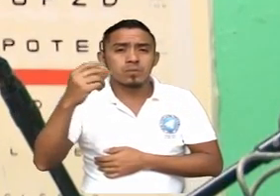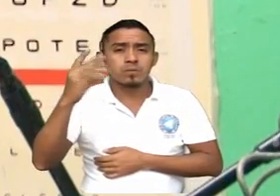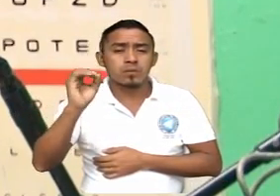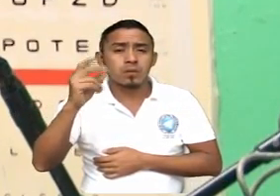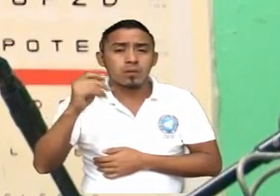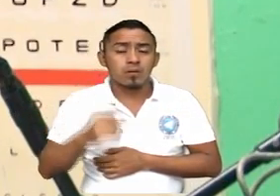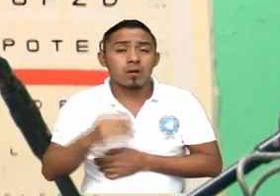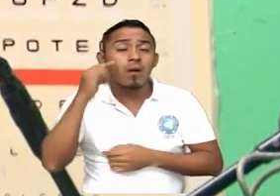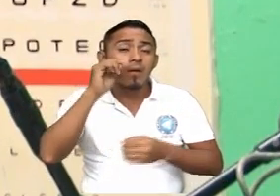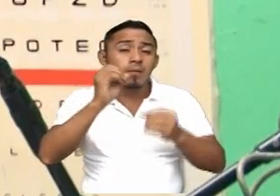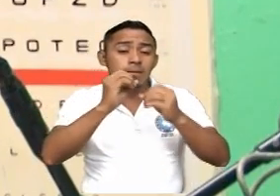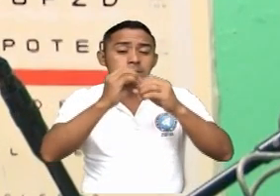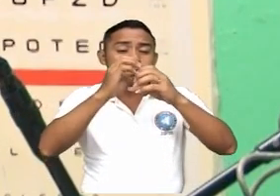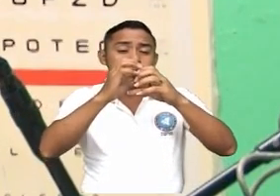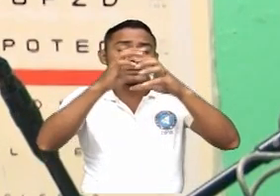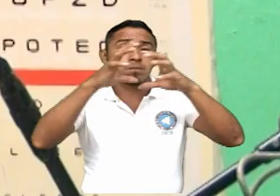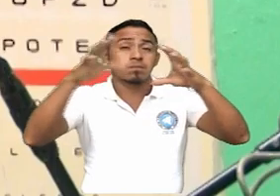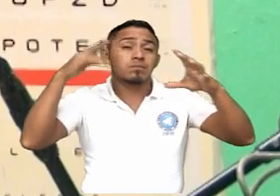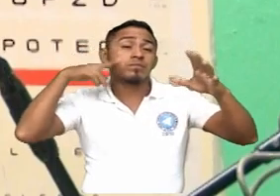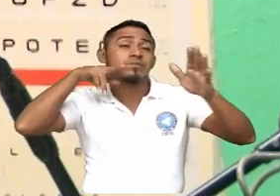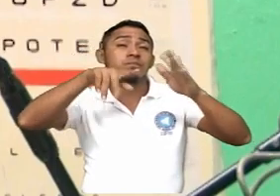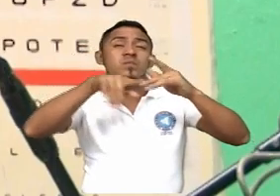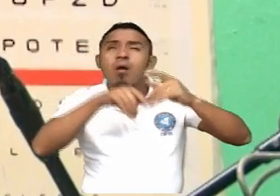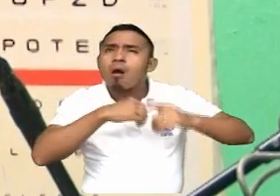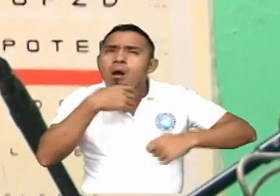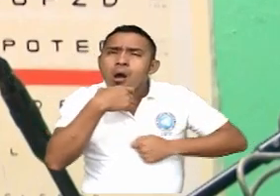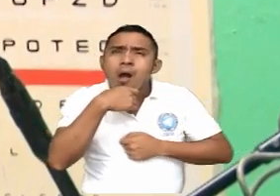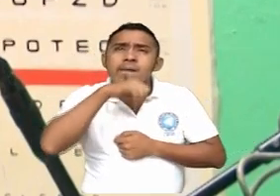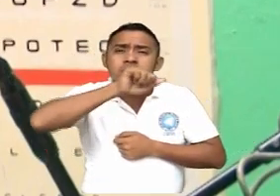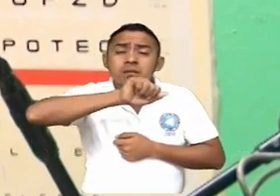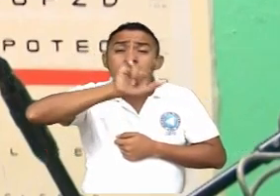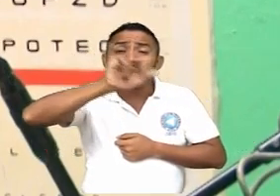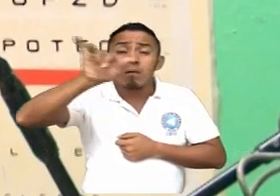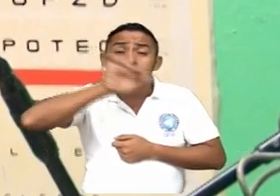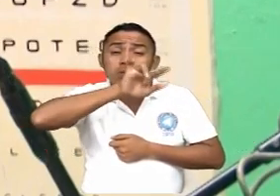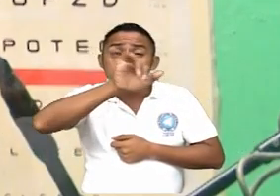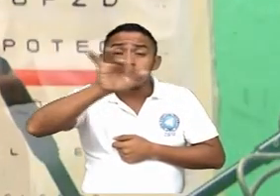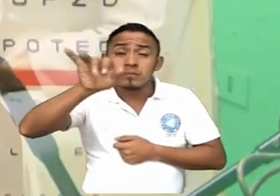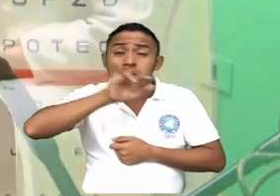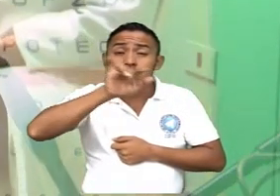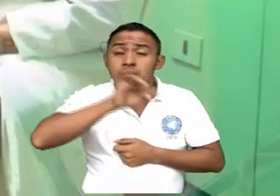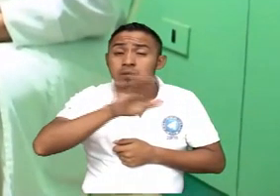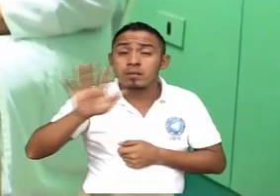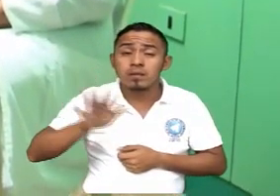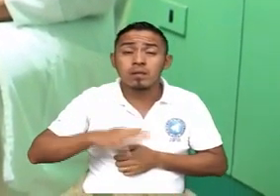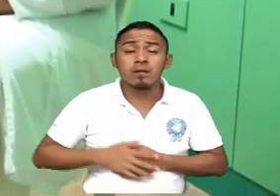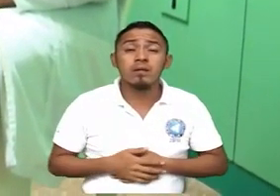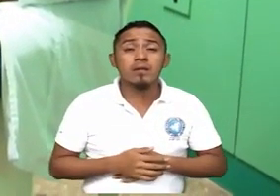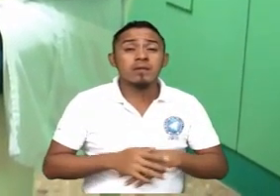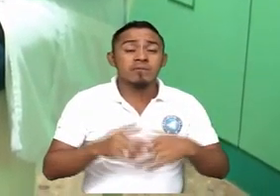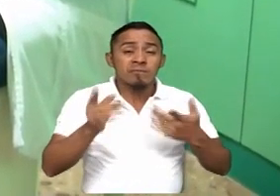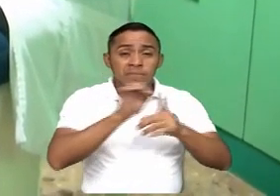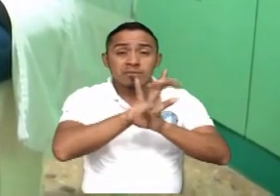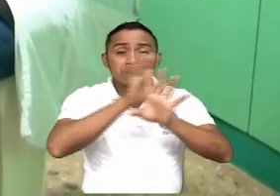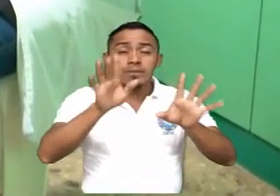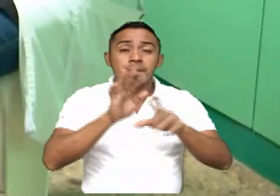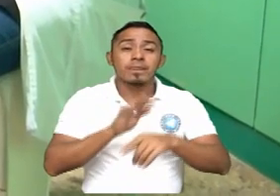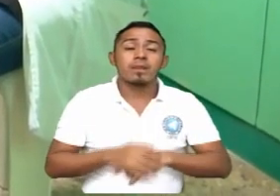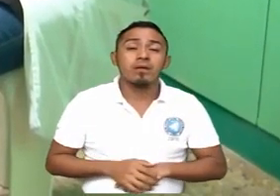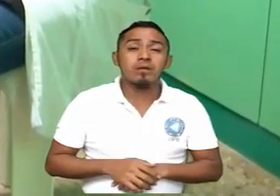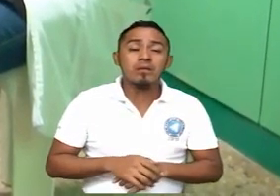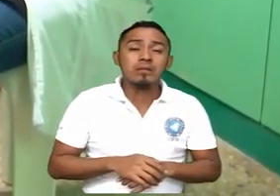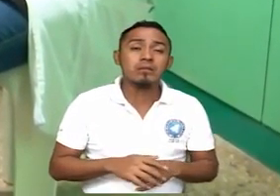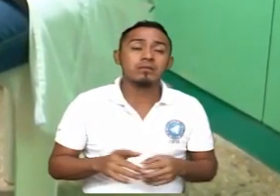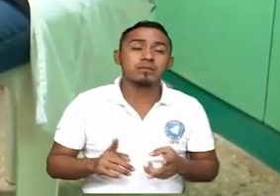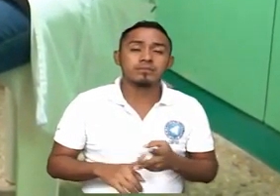le va dando y nosotros miramos el segmento anterior. Si vemos primero la córnea, ¿verdad? Si está transparente, revisamos cómo está